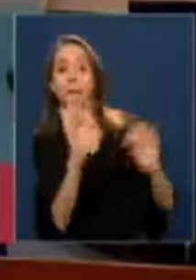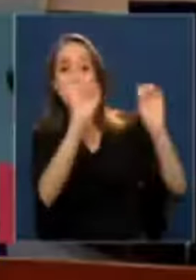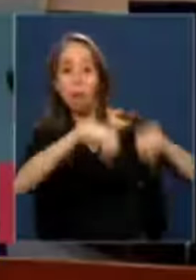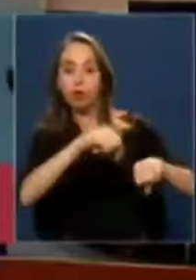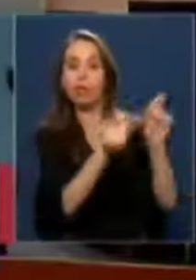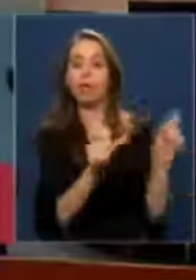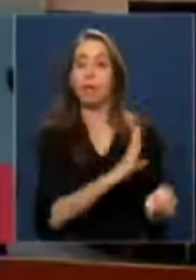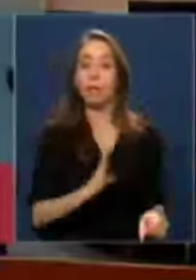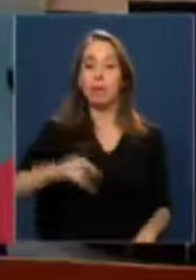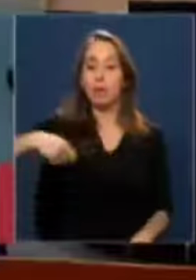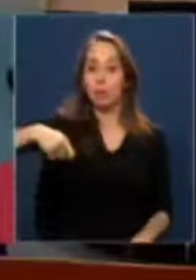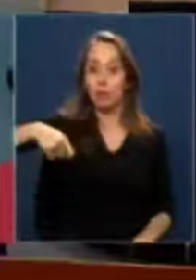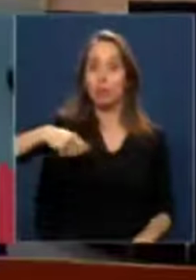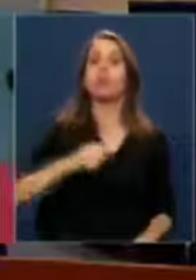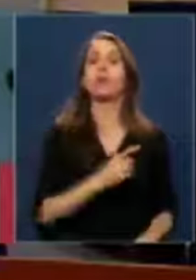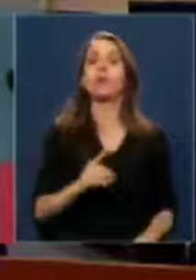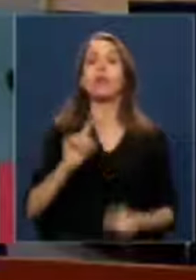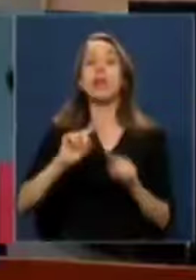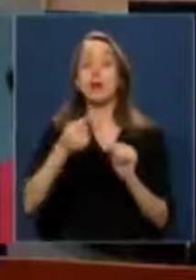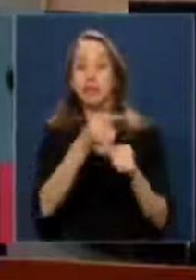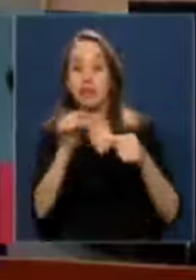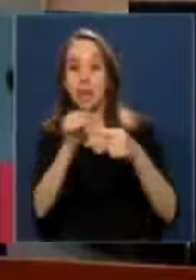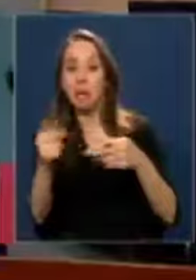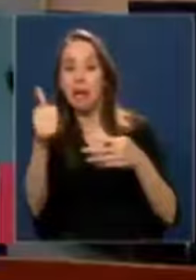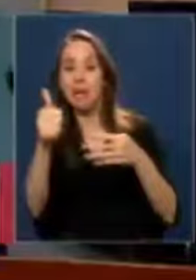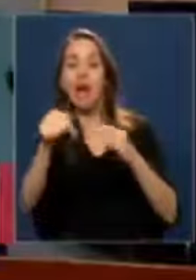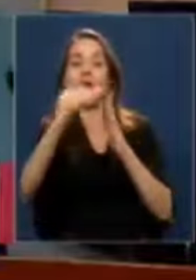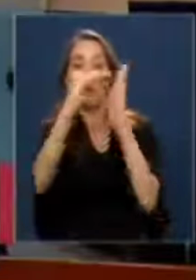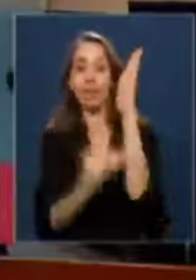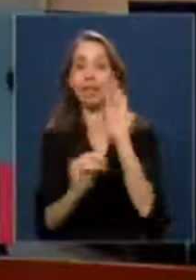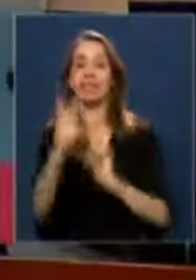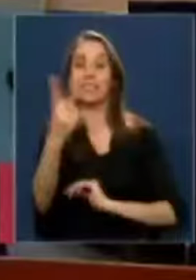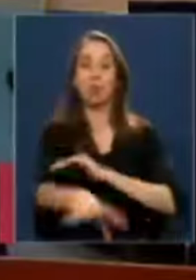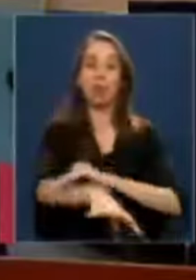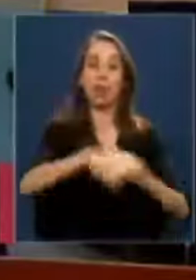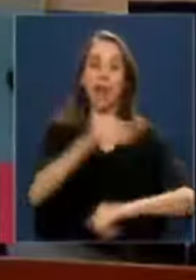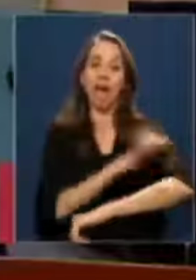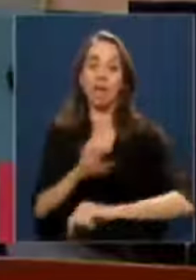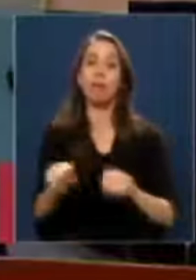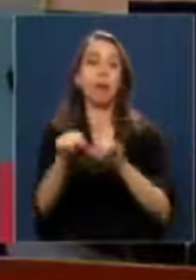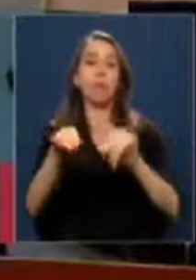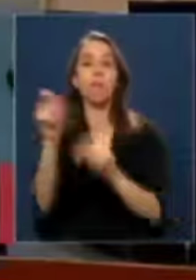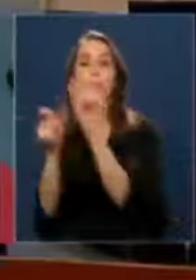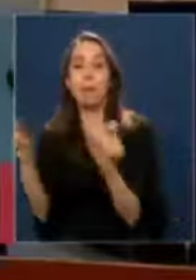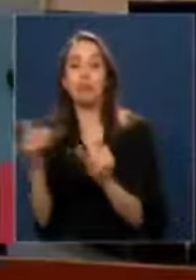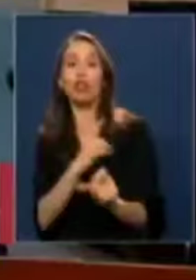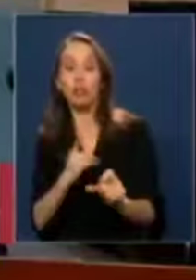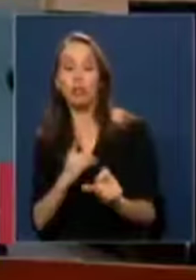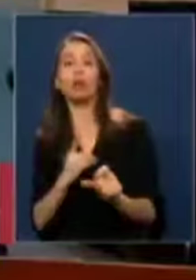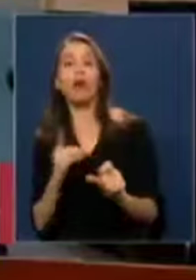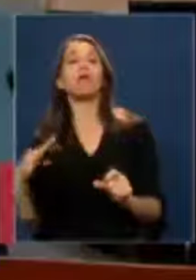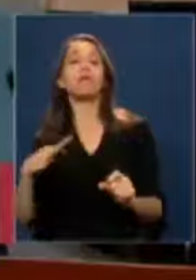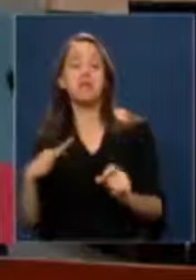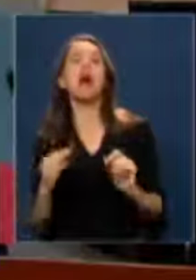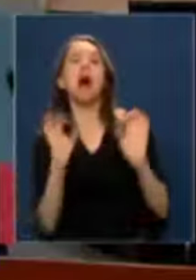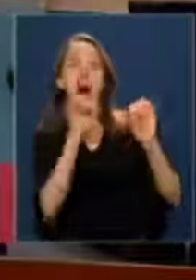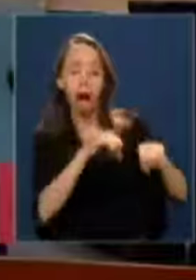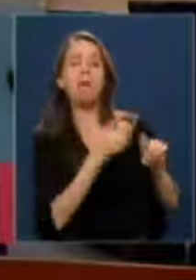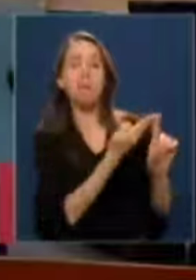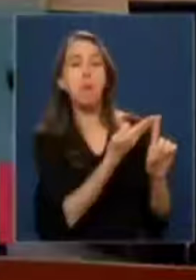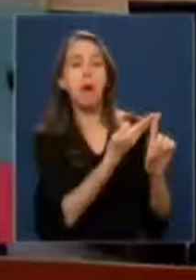par de semanas y volvimos al fondo de la tabla ha puesto aquí a que el segundo retiro tendrá el mismo sobresalto primero en el aprecio ciudadano